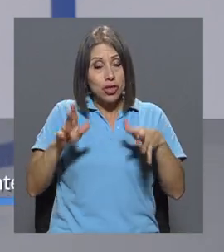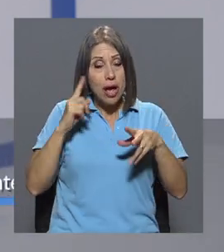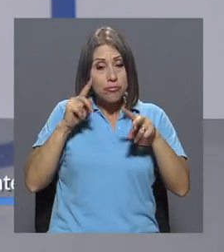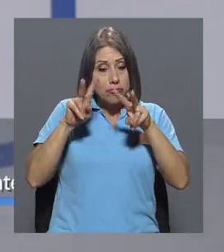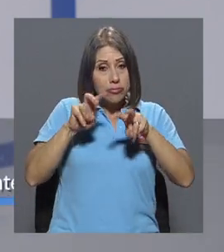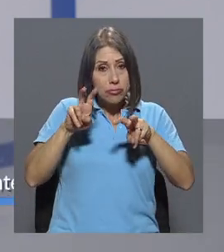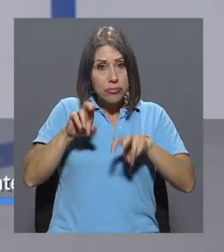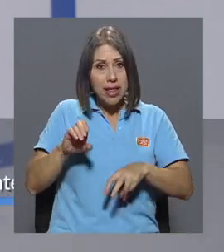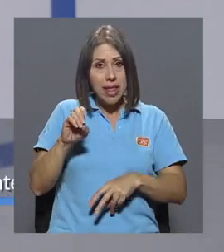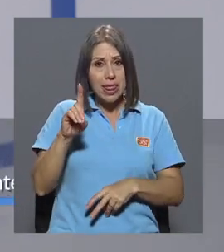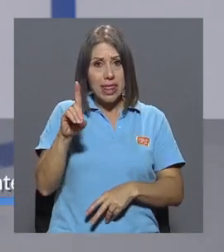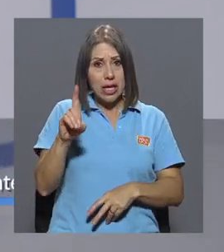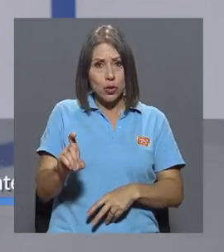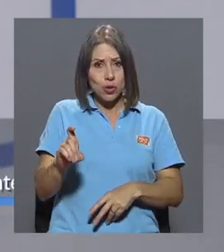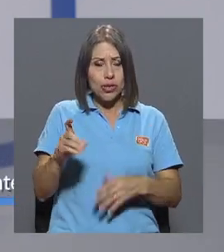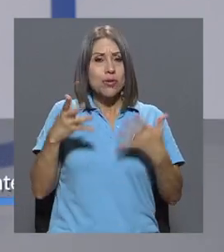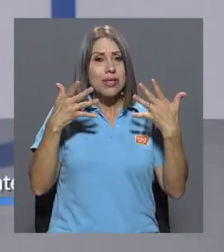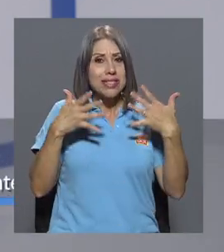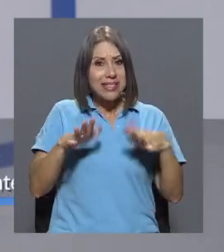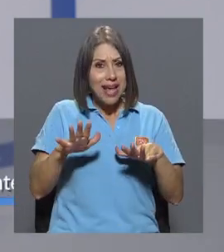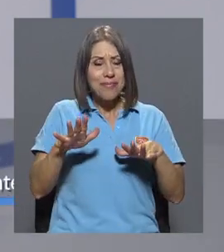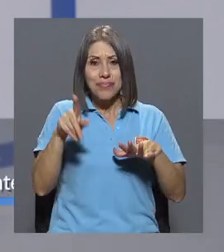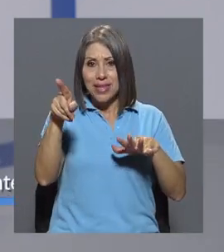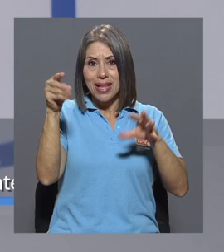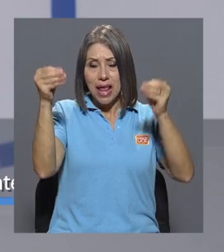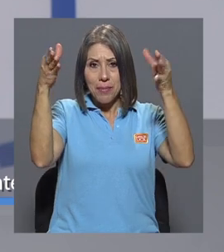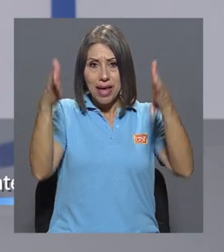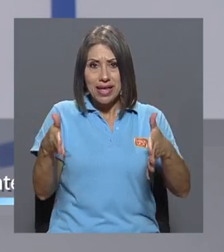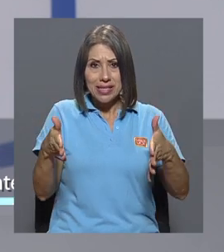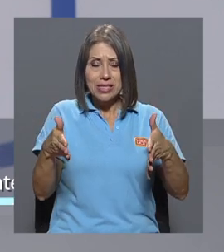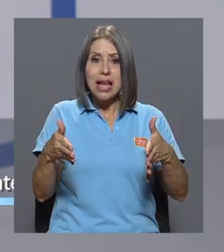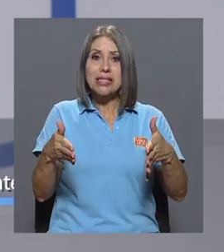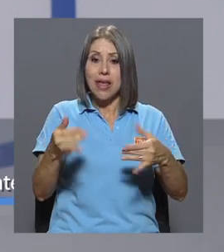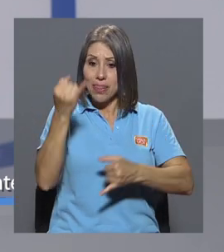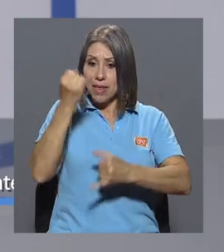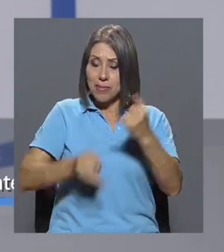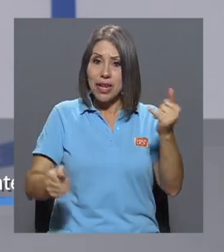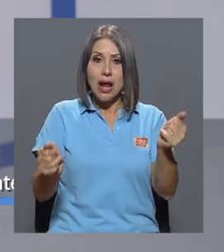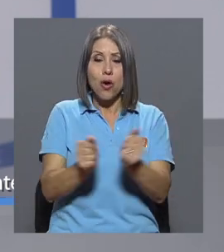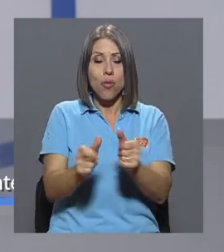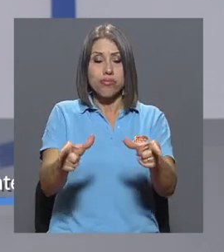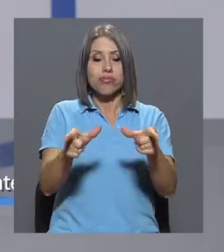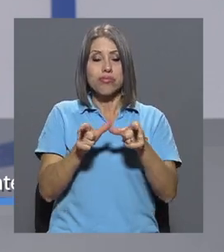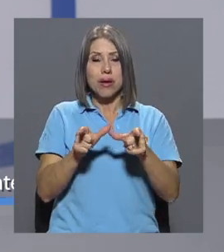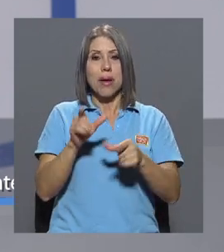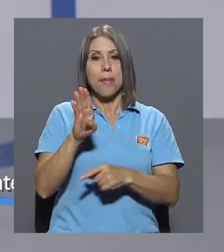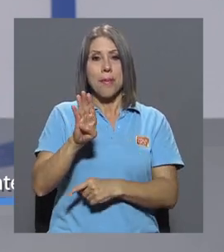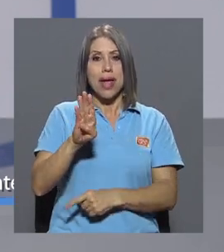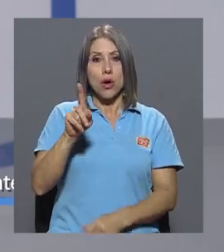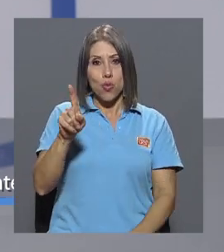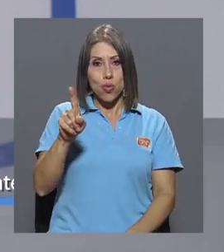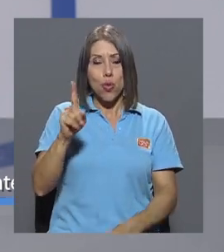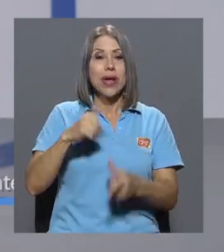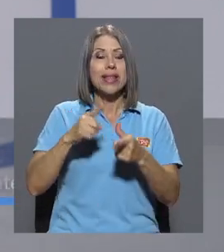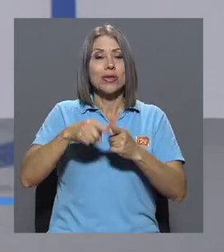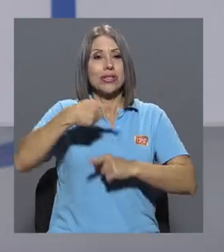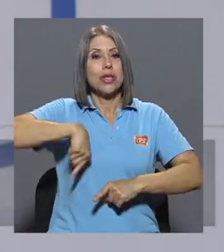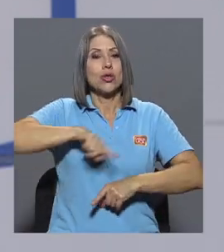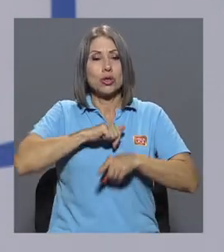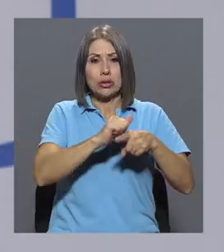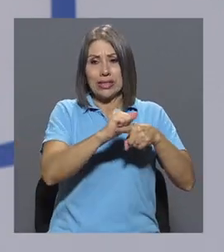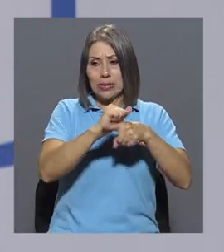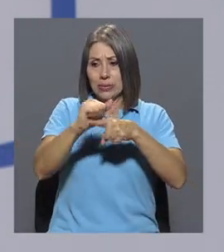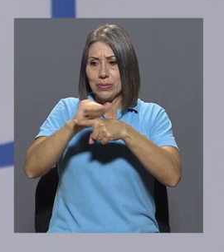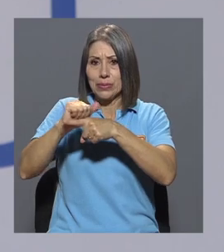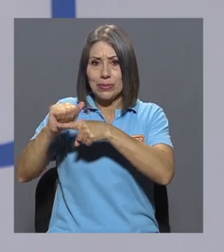tengamos a las maestras con un 20 1 por ejemplo vamos a dar una capacitación de 500